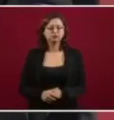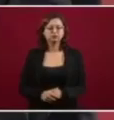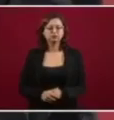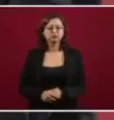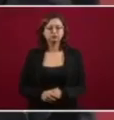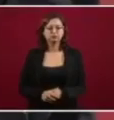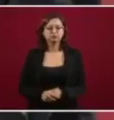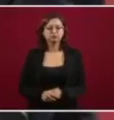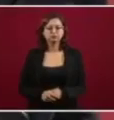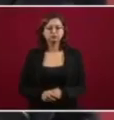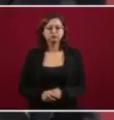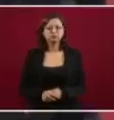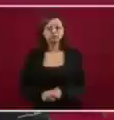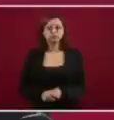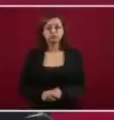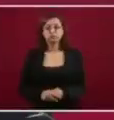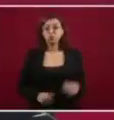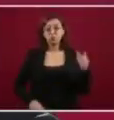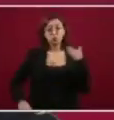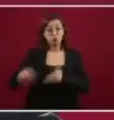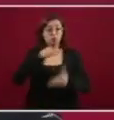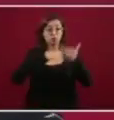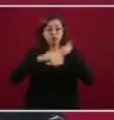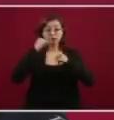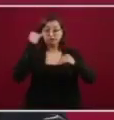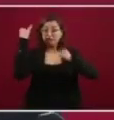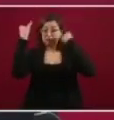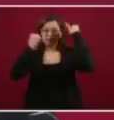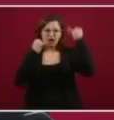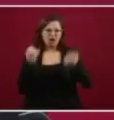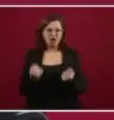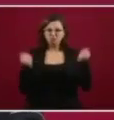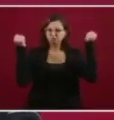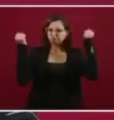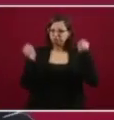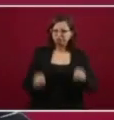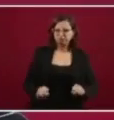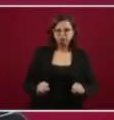Todos los afanes autoritarios no tienen cabida